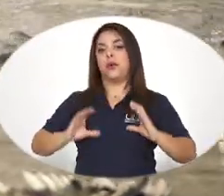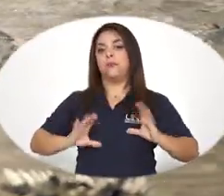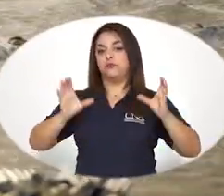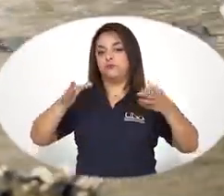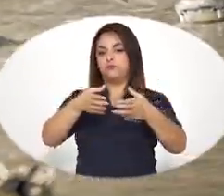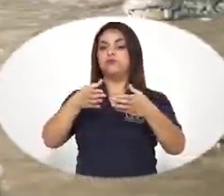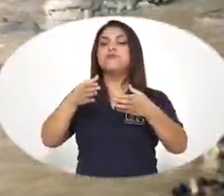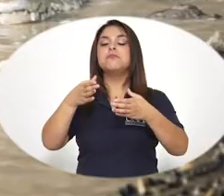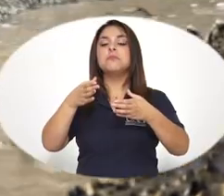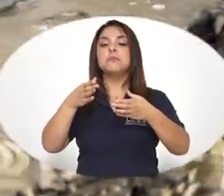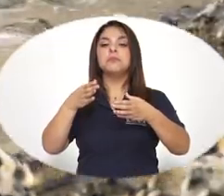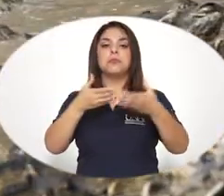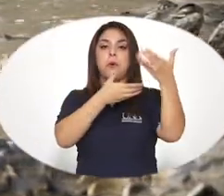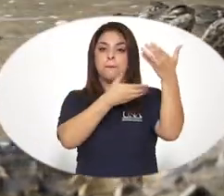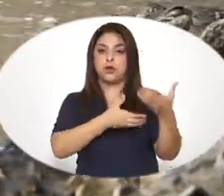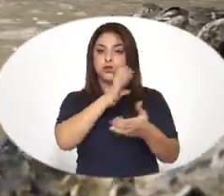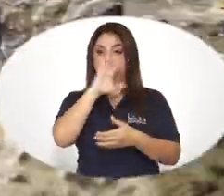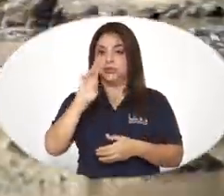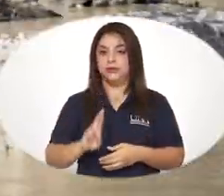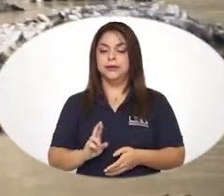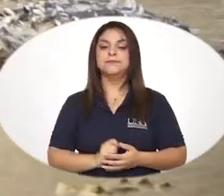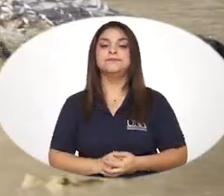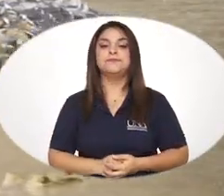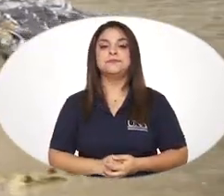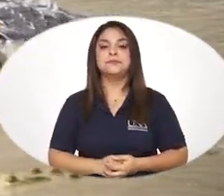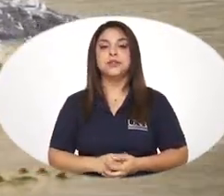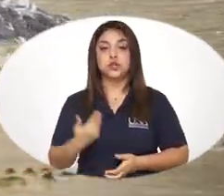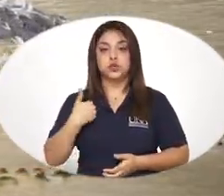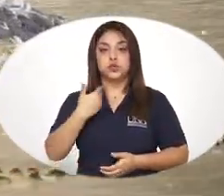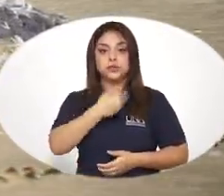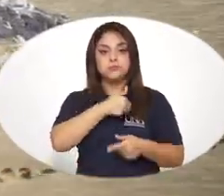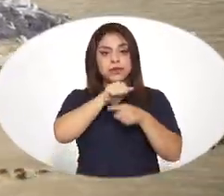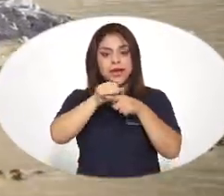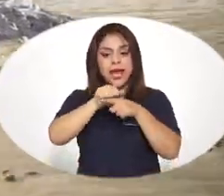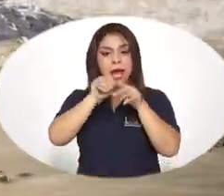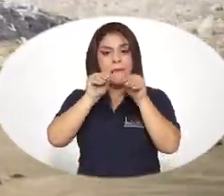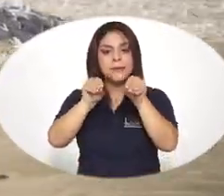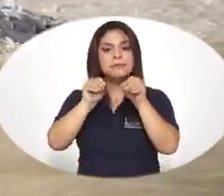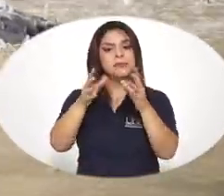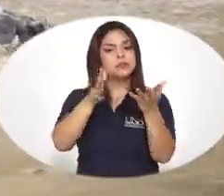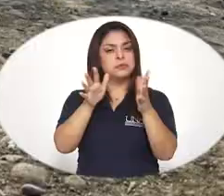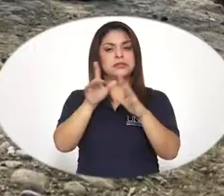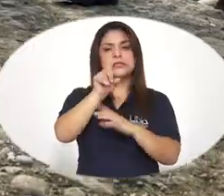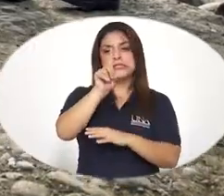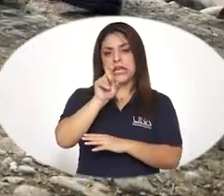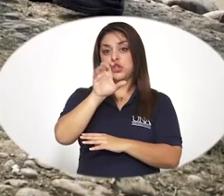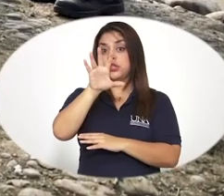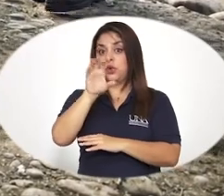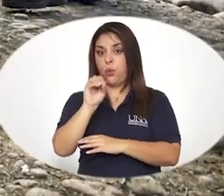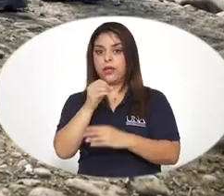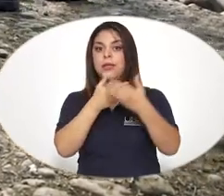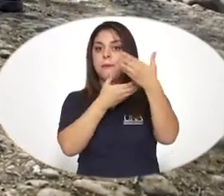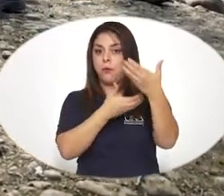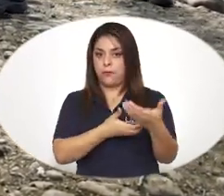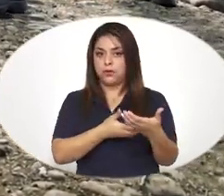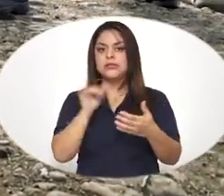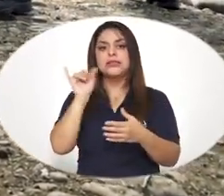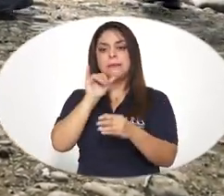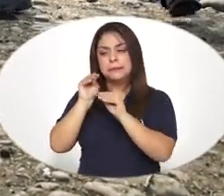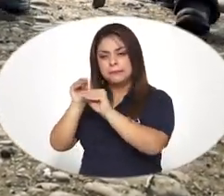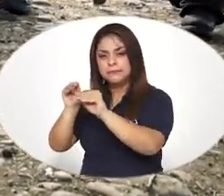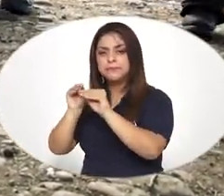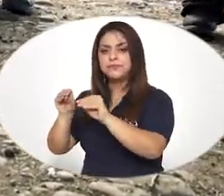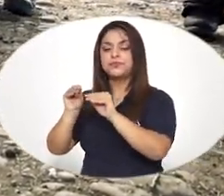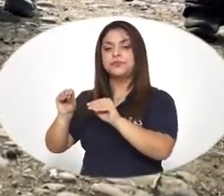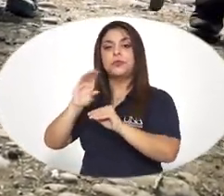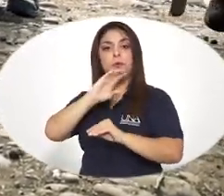de Bomberos de Costa Rica. Hemos capacitado cerca de 150 bomberos, hemos